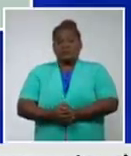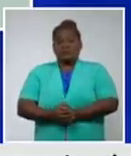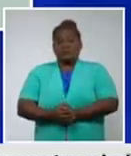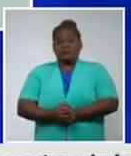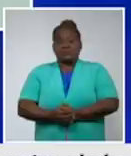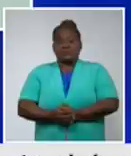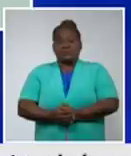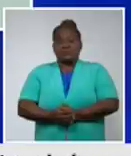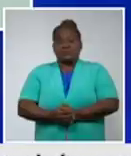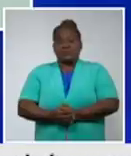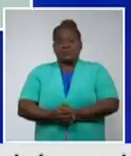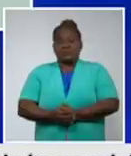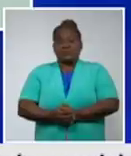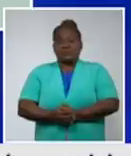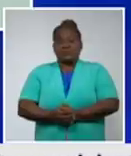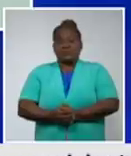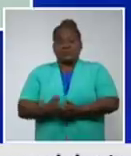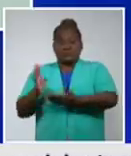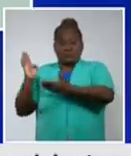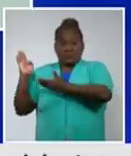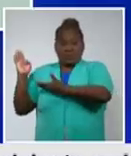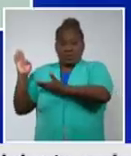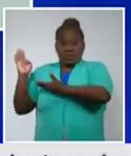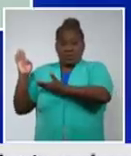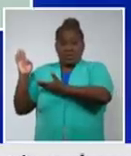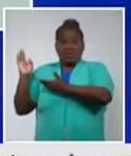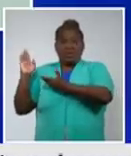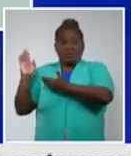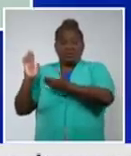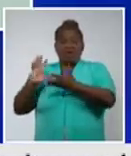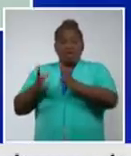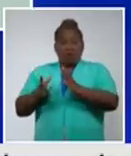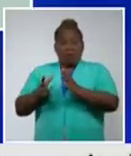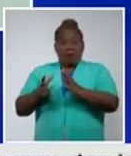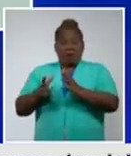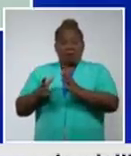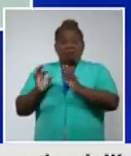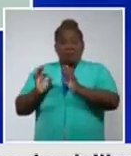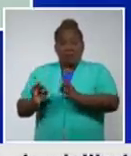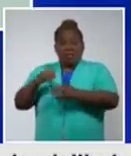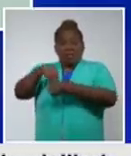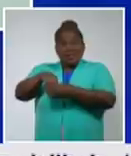4.223.232 casos. Este sigue siendo el comportamiento. Es verdad que en ese comportamiento